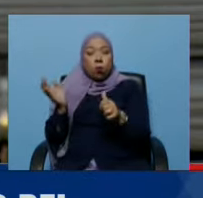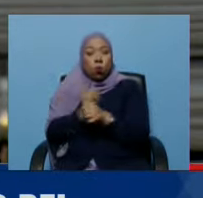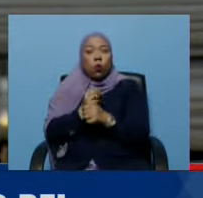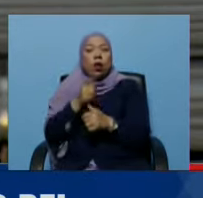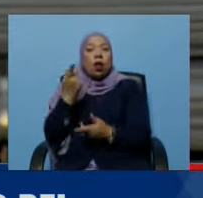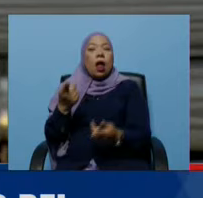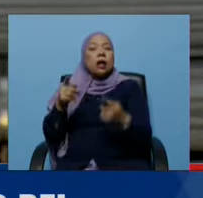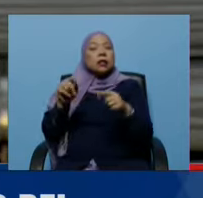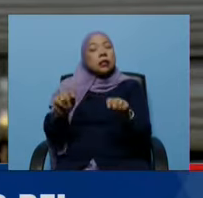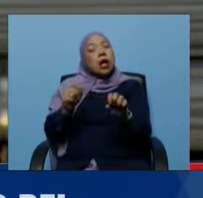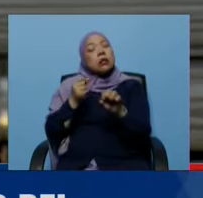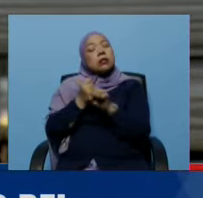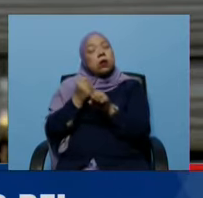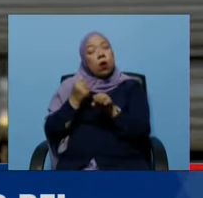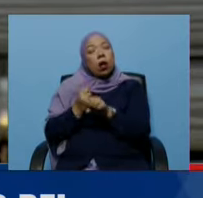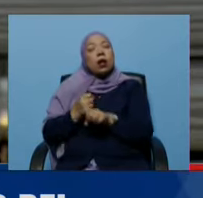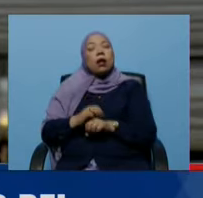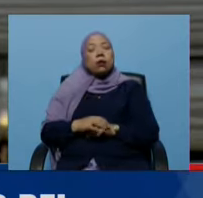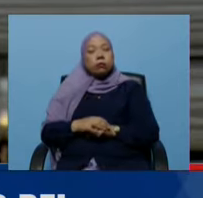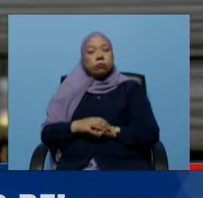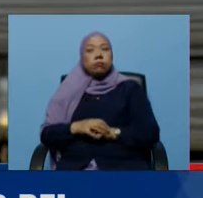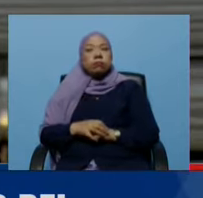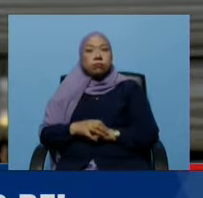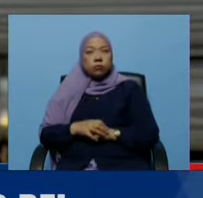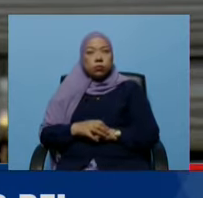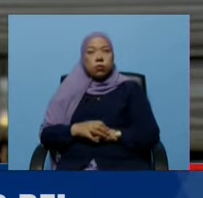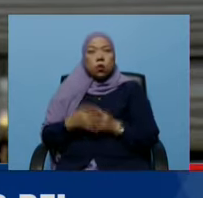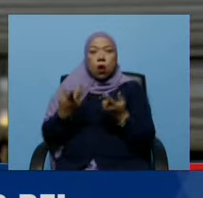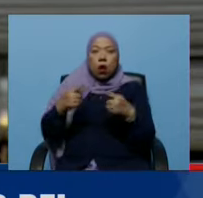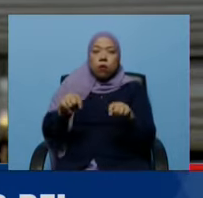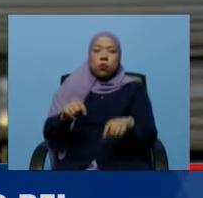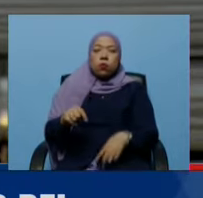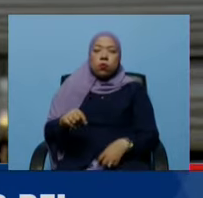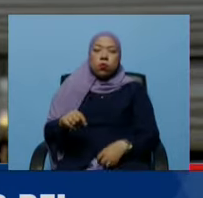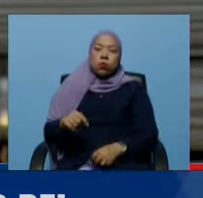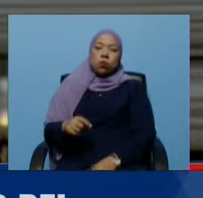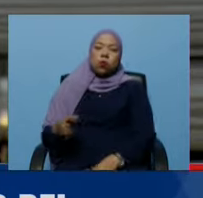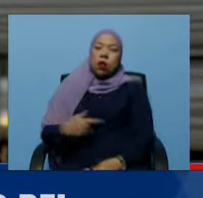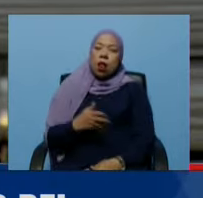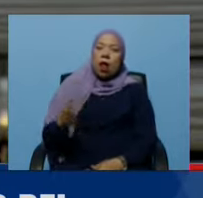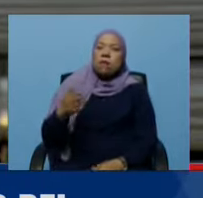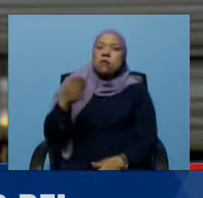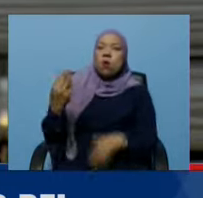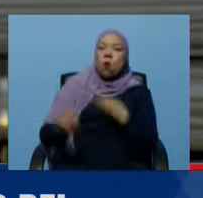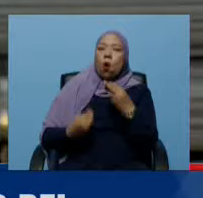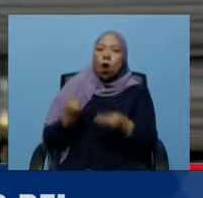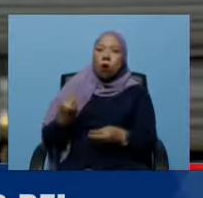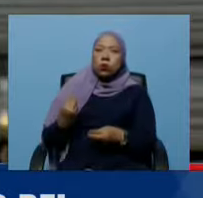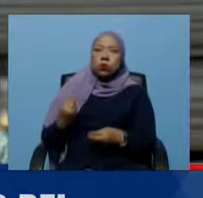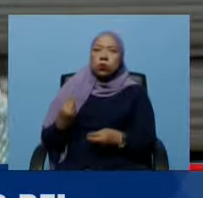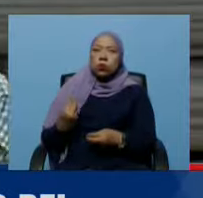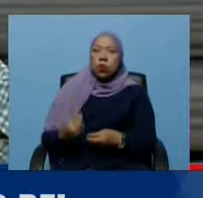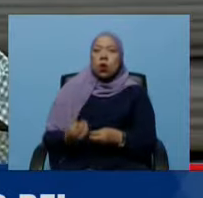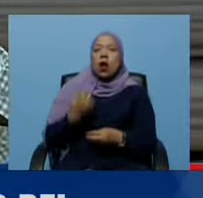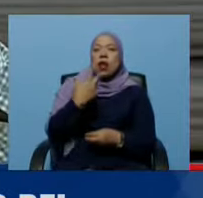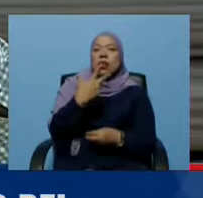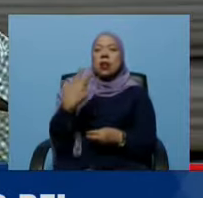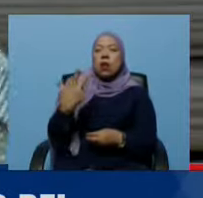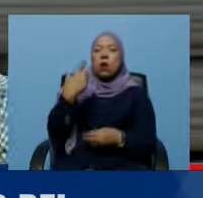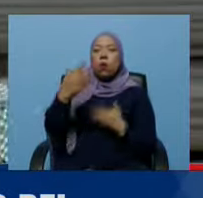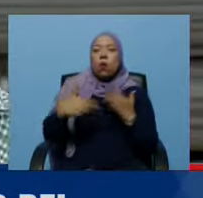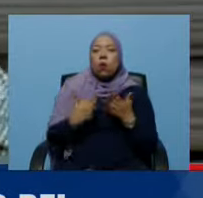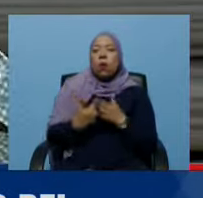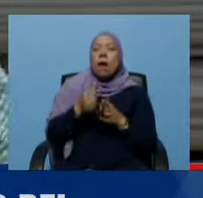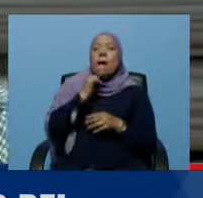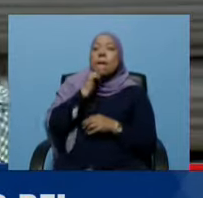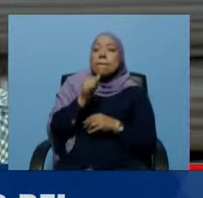las sanciones criminales, el bloqueo, la persecución y la guerra económica, tratando de hacernos un